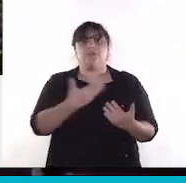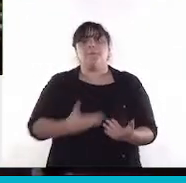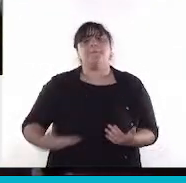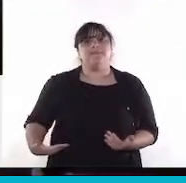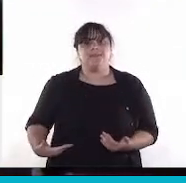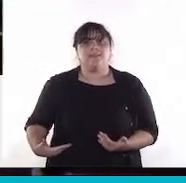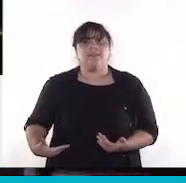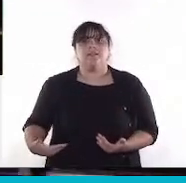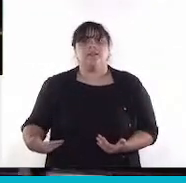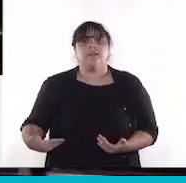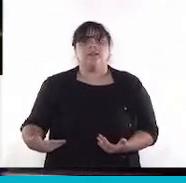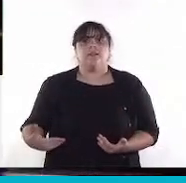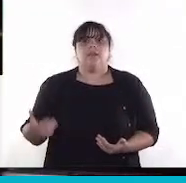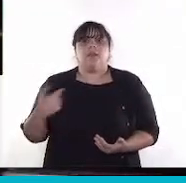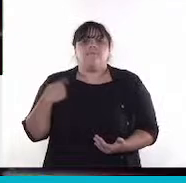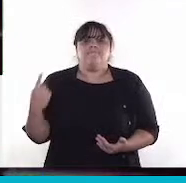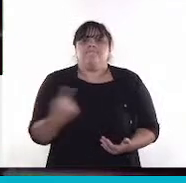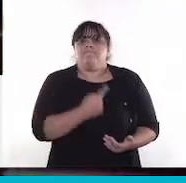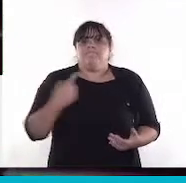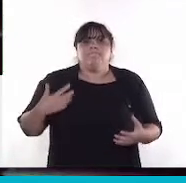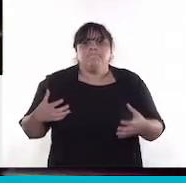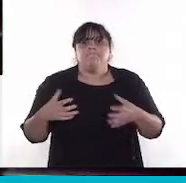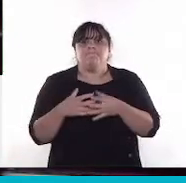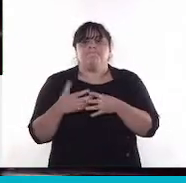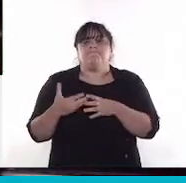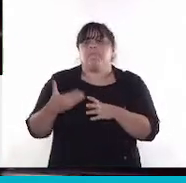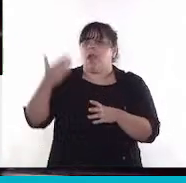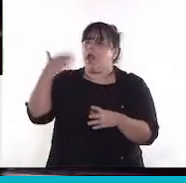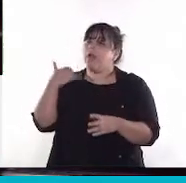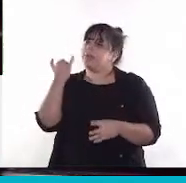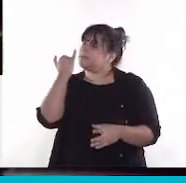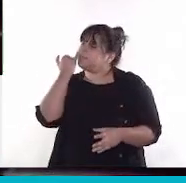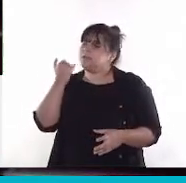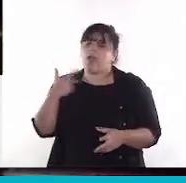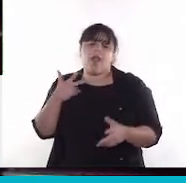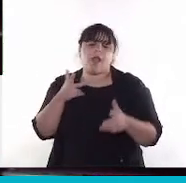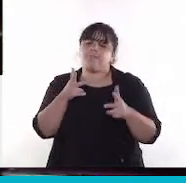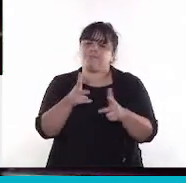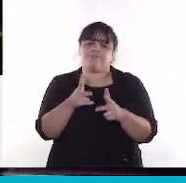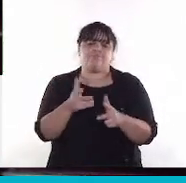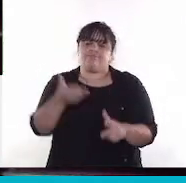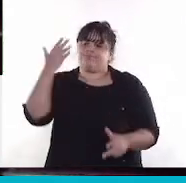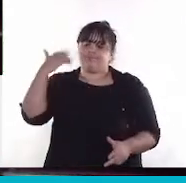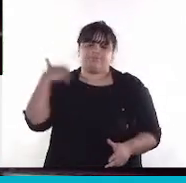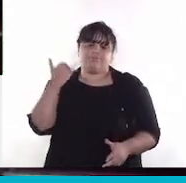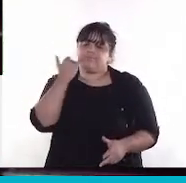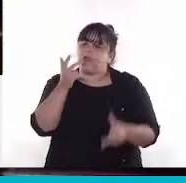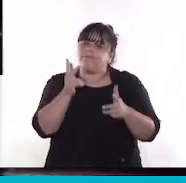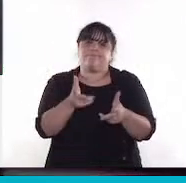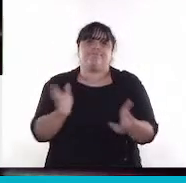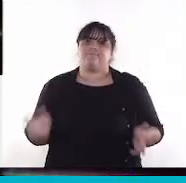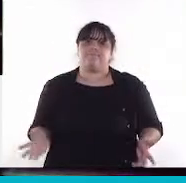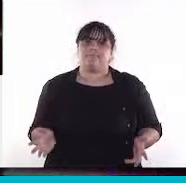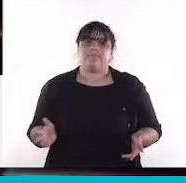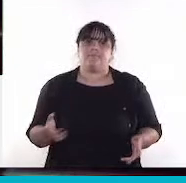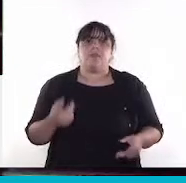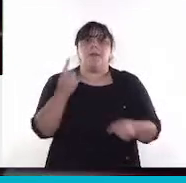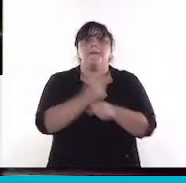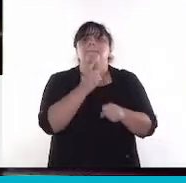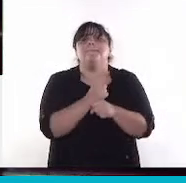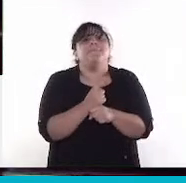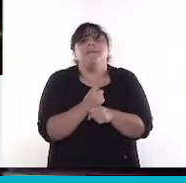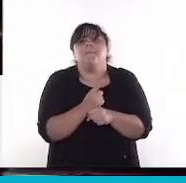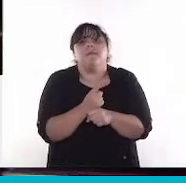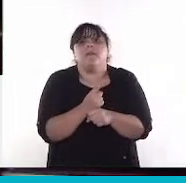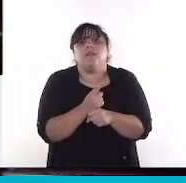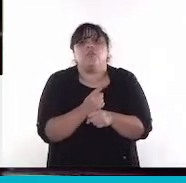presidente, nosotros lo advertimos hace mucho tiempo, que tenemos que dar prioridad a la agenda de